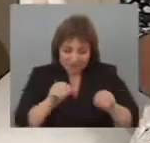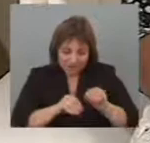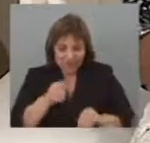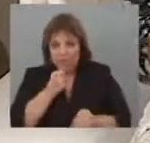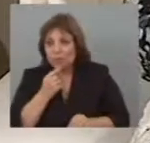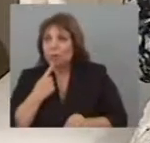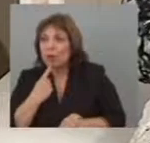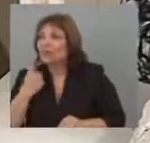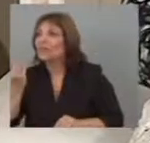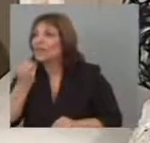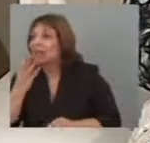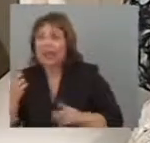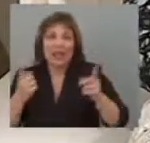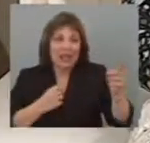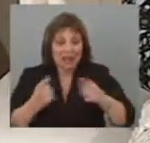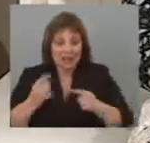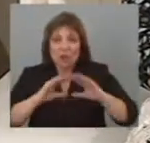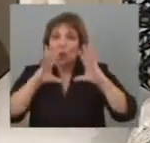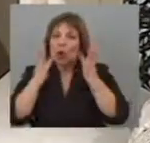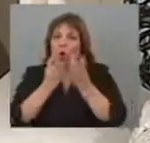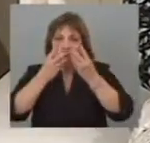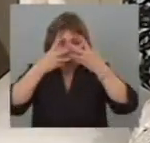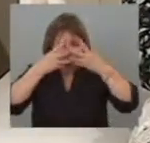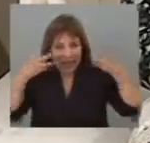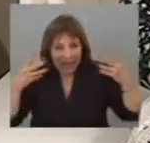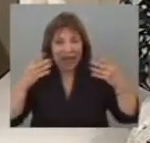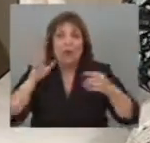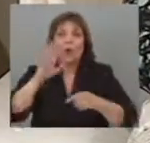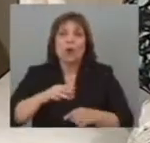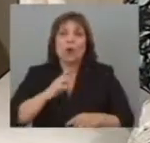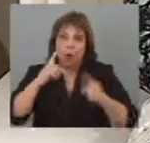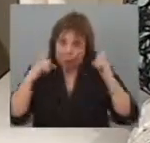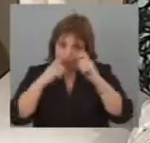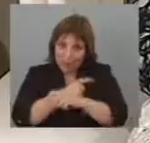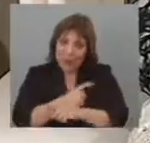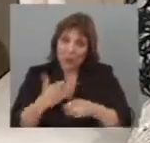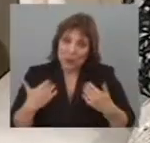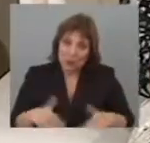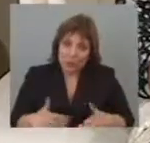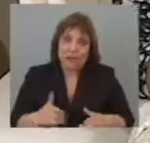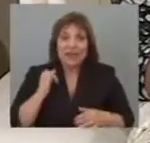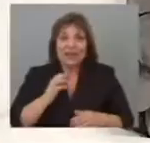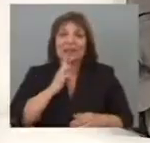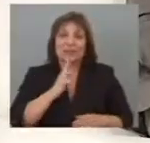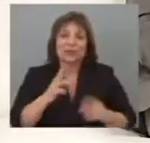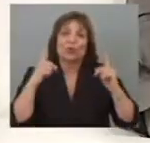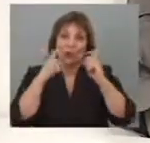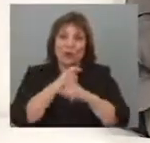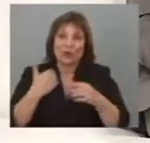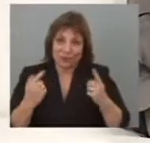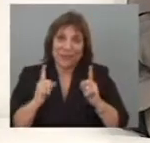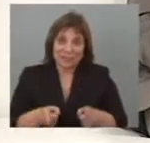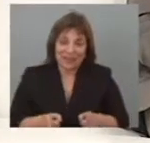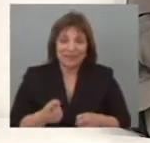que nos permitan tener un abordaje integral en un tema complejo y que necesita respuestas complejas. Beatriz, recién lo que